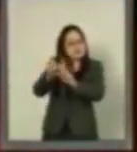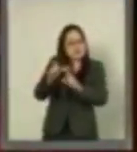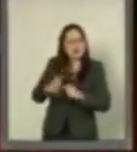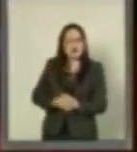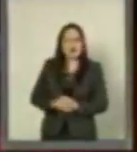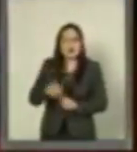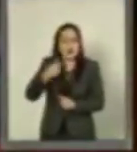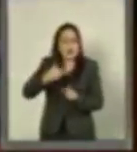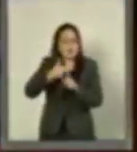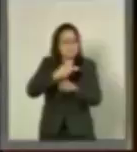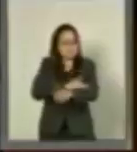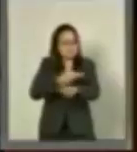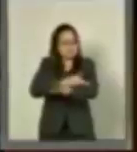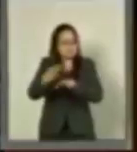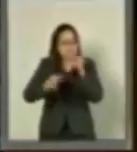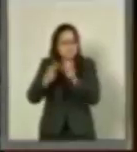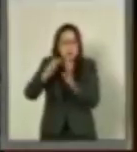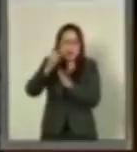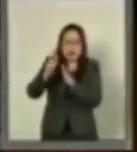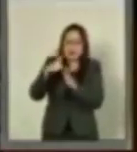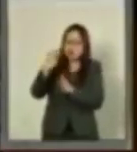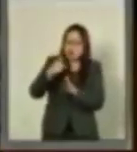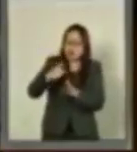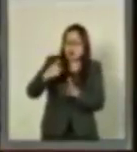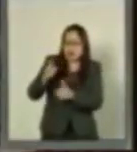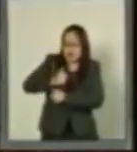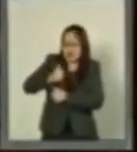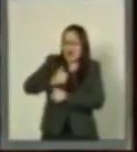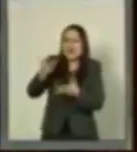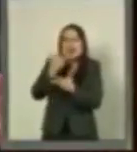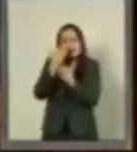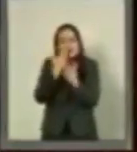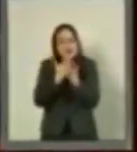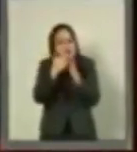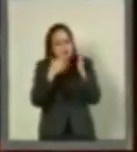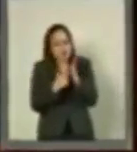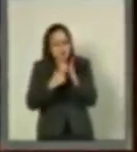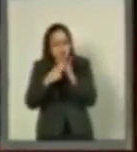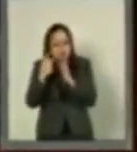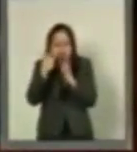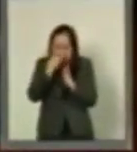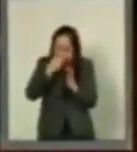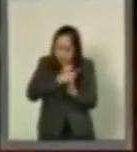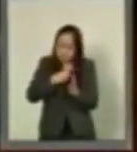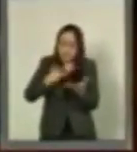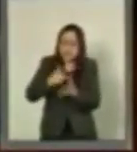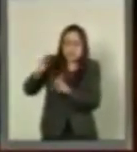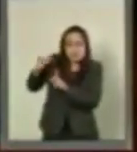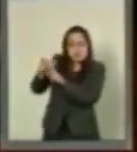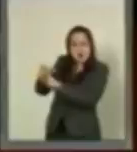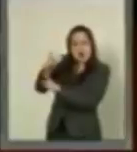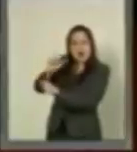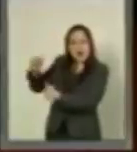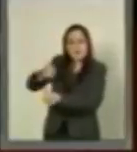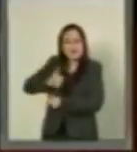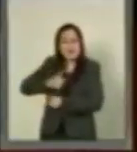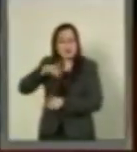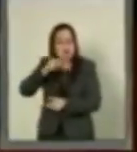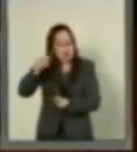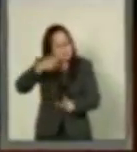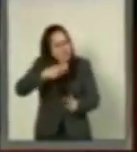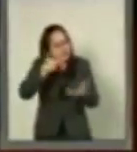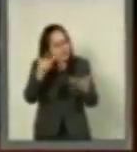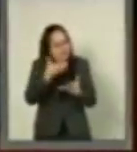Es para regular la actuación de las Fuerzas Armadas. No es para darles protección. Y respecto a